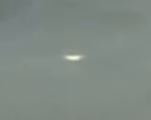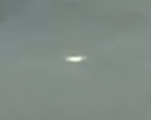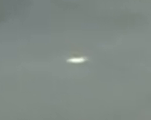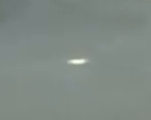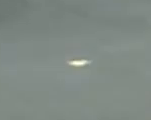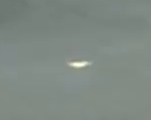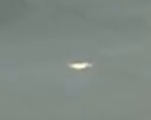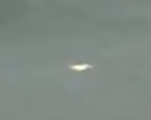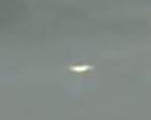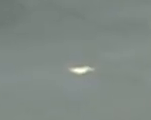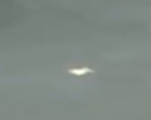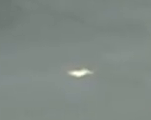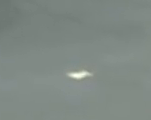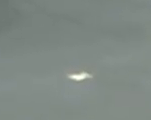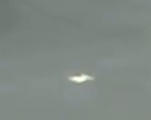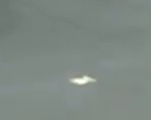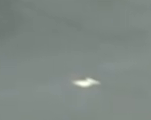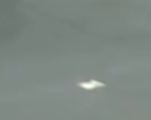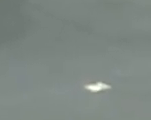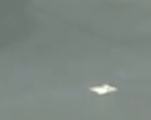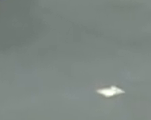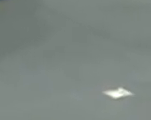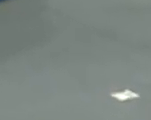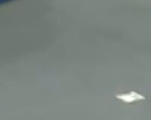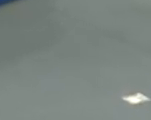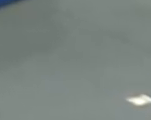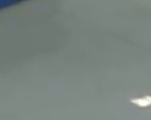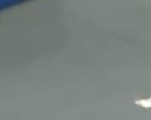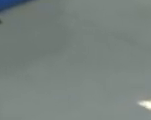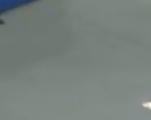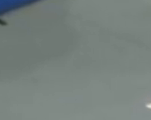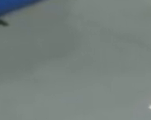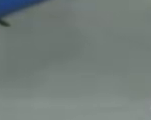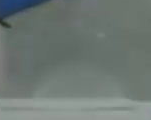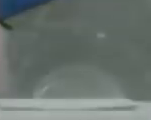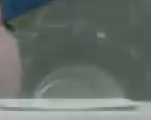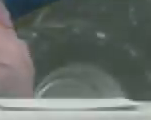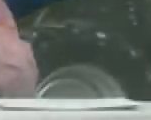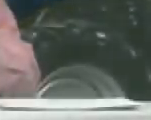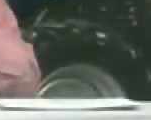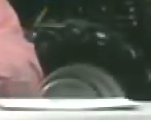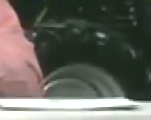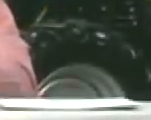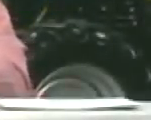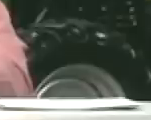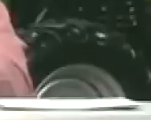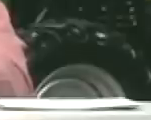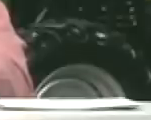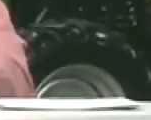La economía. Está conmoviéndose, crujiendo la economía mundial.